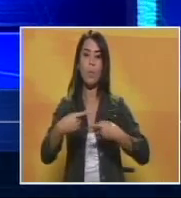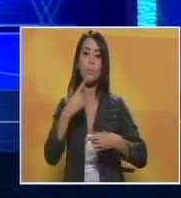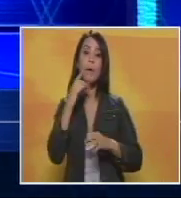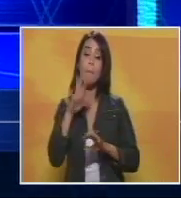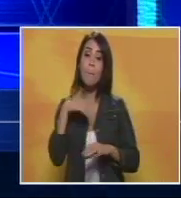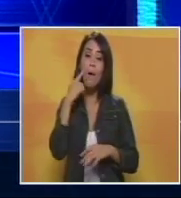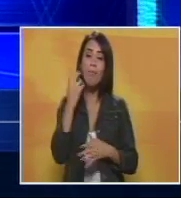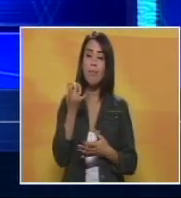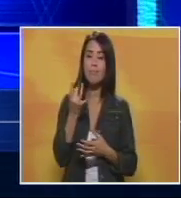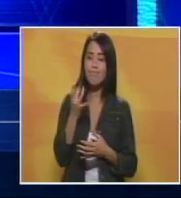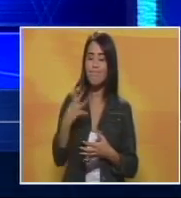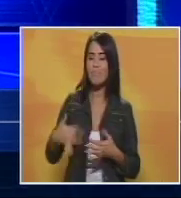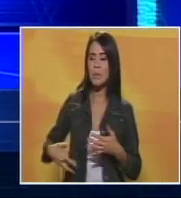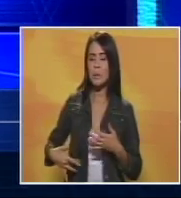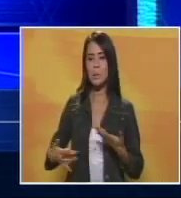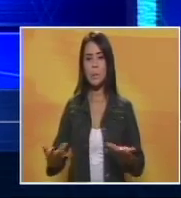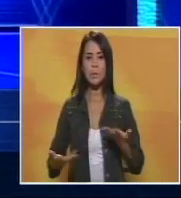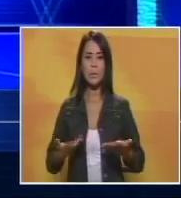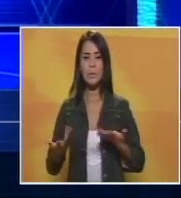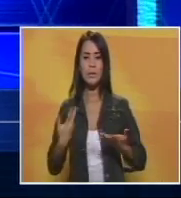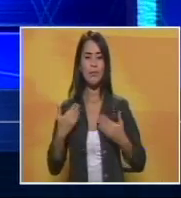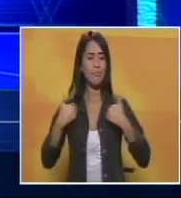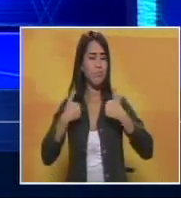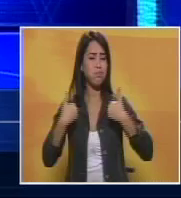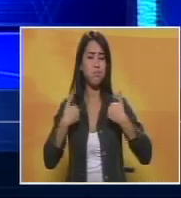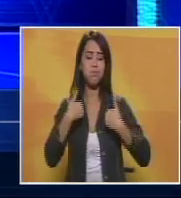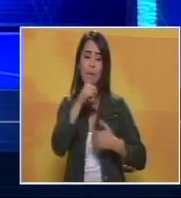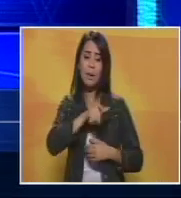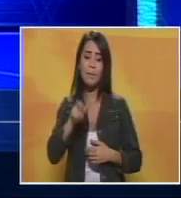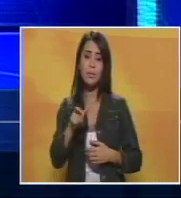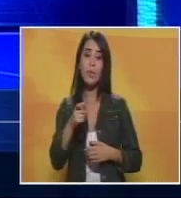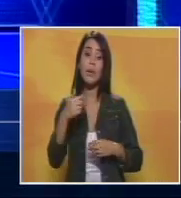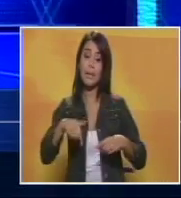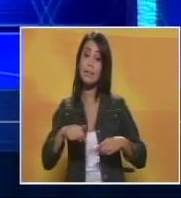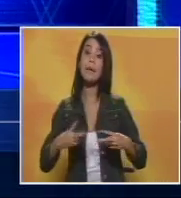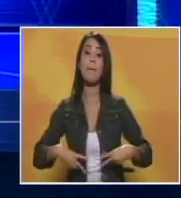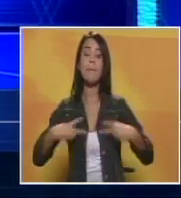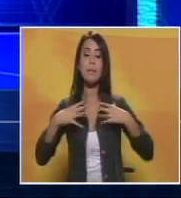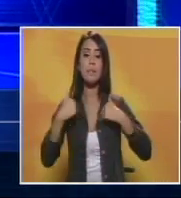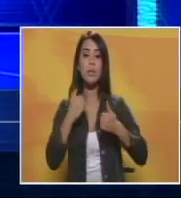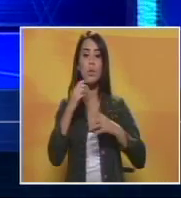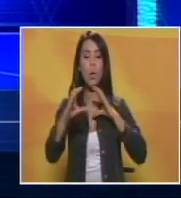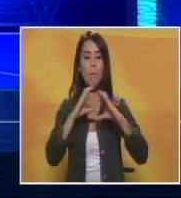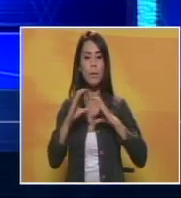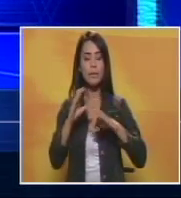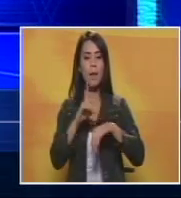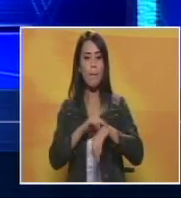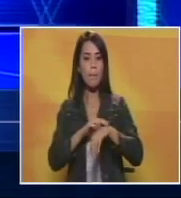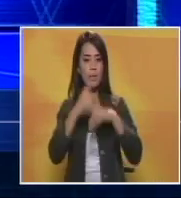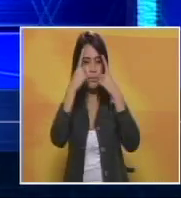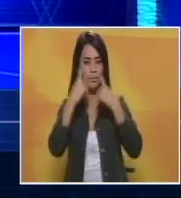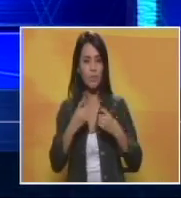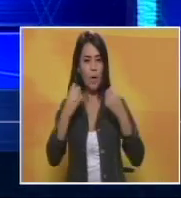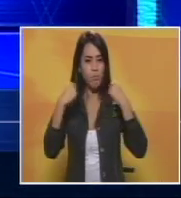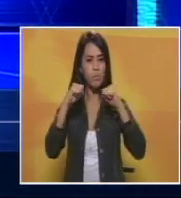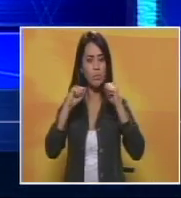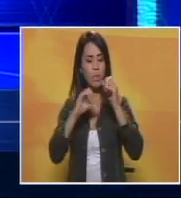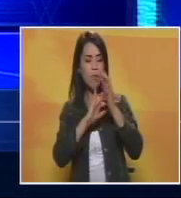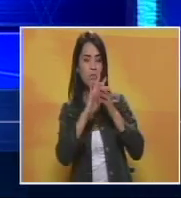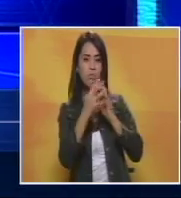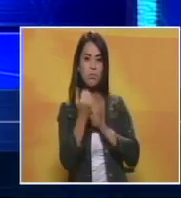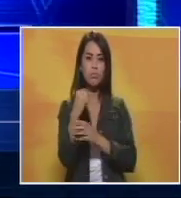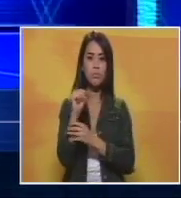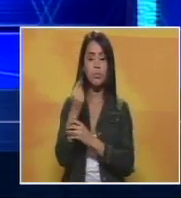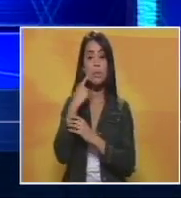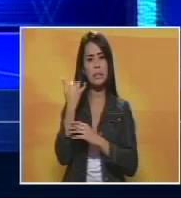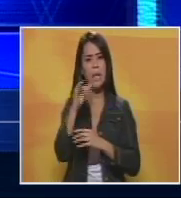podrían lastimarnos. Al ser un mal que aqueja a muchos, en Vida y Salud conversamos con el licenciado en fisioterapia, Jaime Noguera, para conocer si existe una